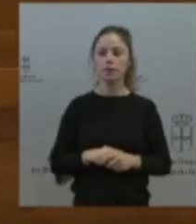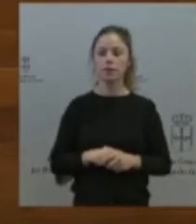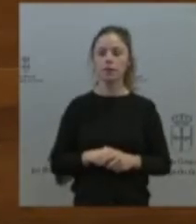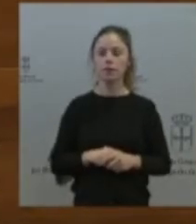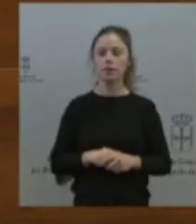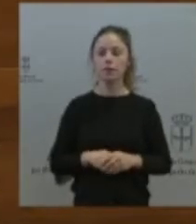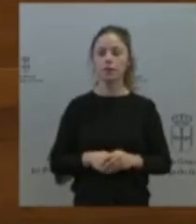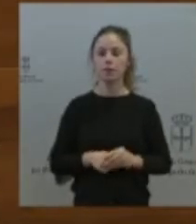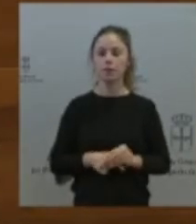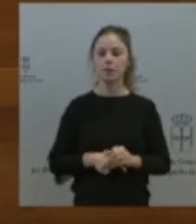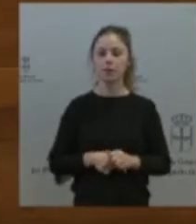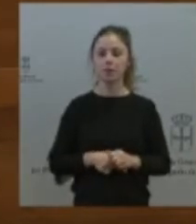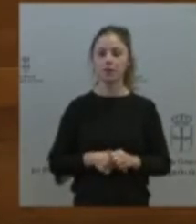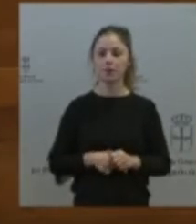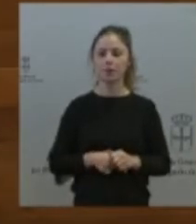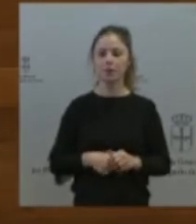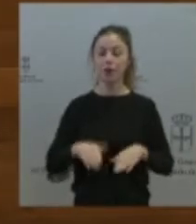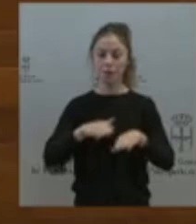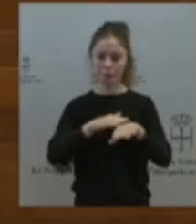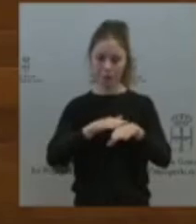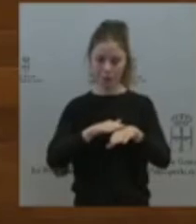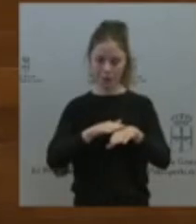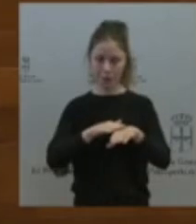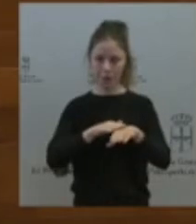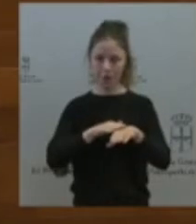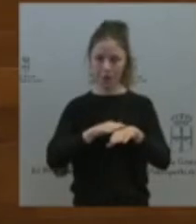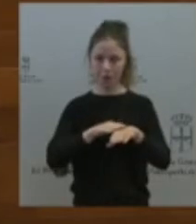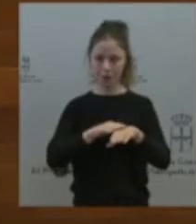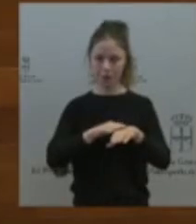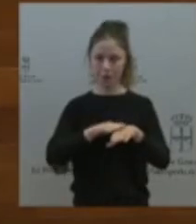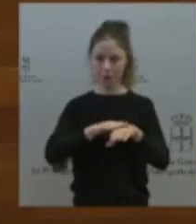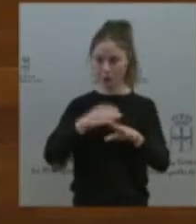Perdón. Neurología, perdón, me he equivocado. El papel. Neurología.